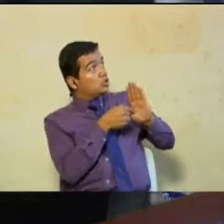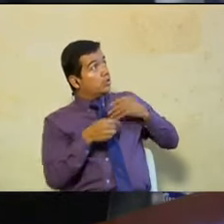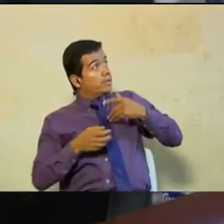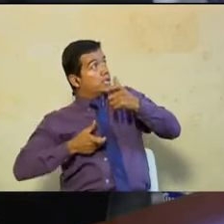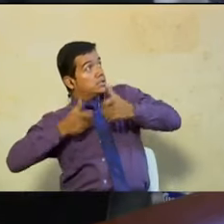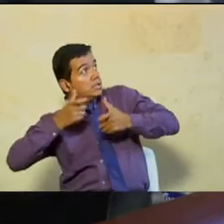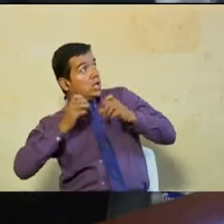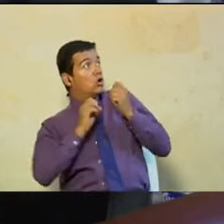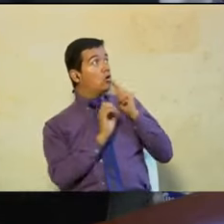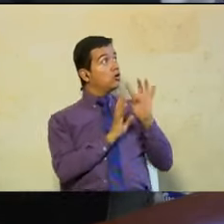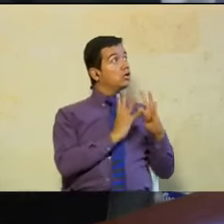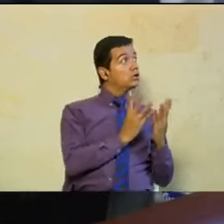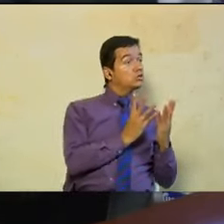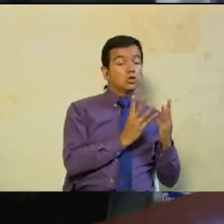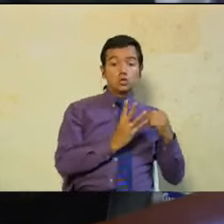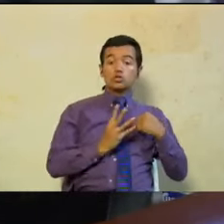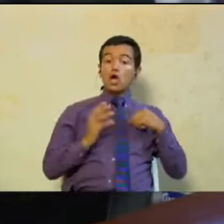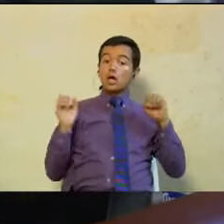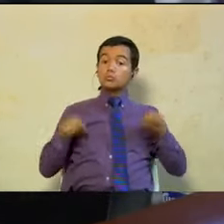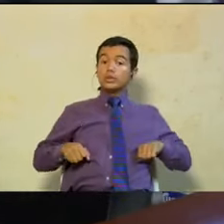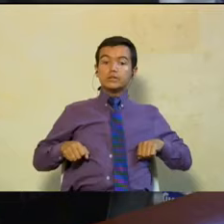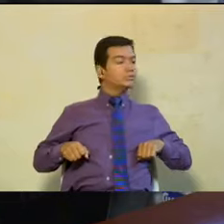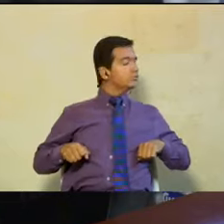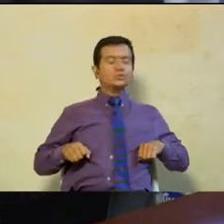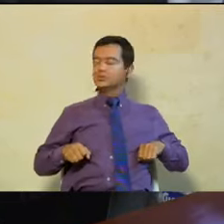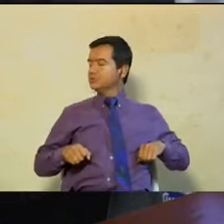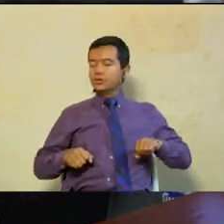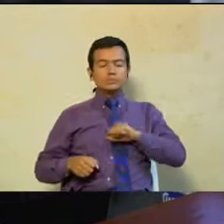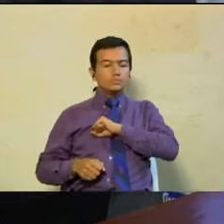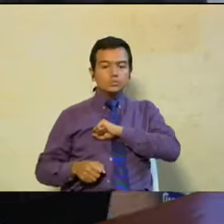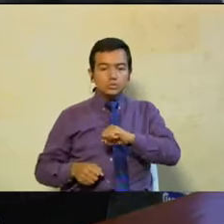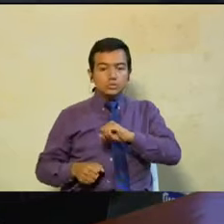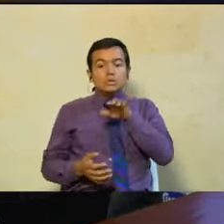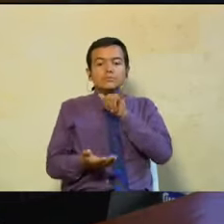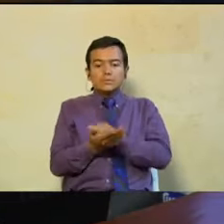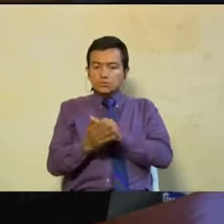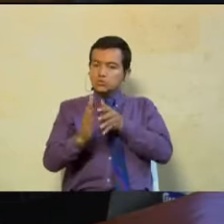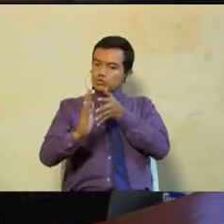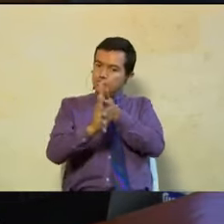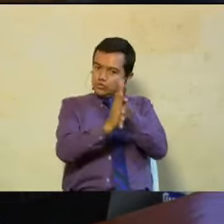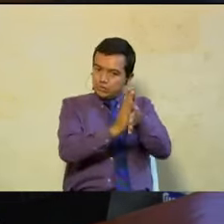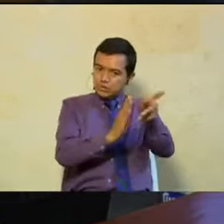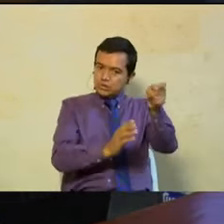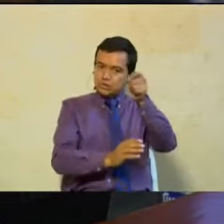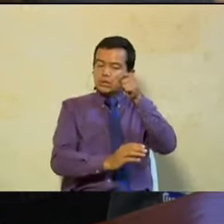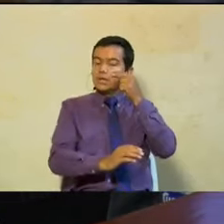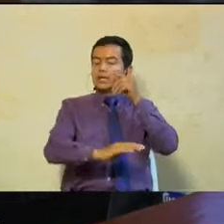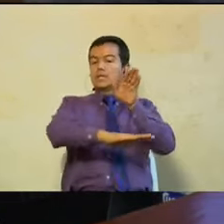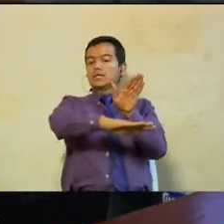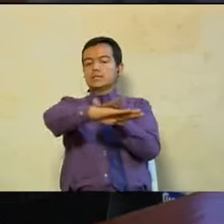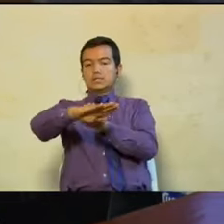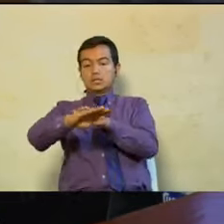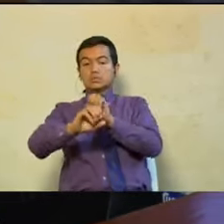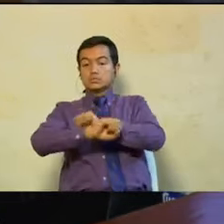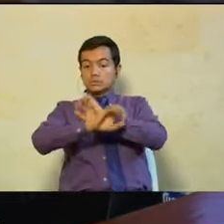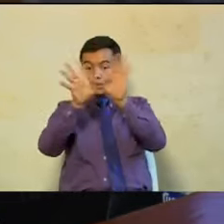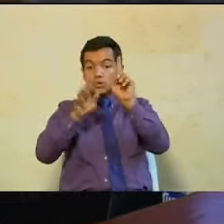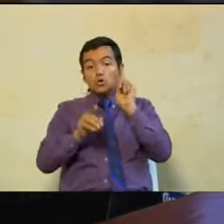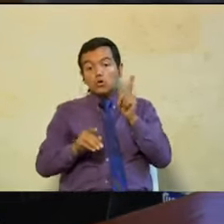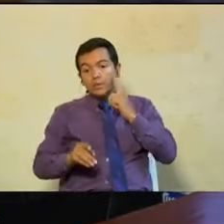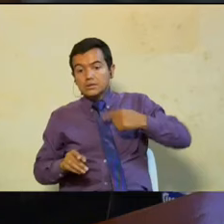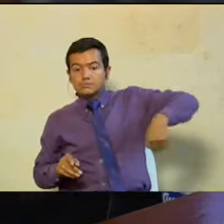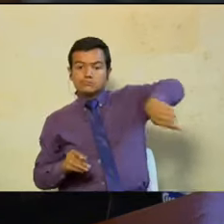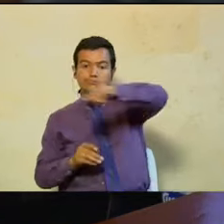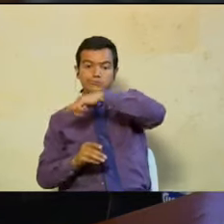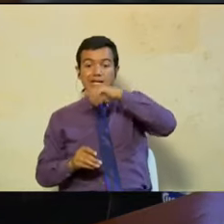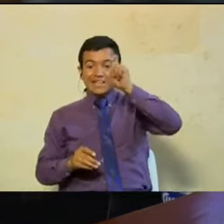al senado de la República yo quería dejar Claro ese concepto porque creo que aquí tenemos todos que defender